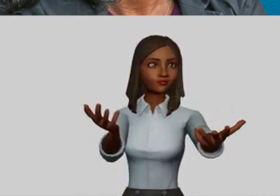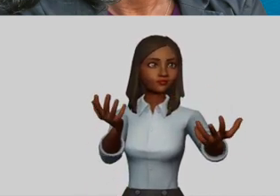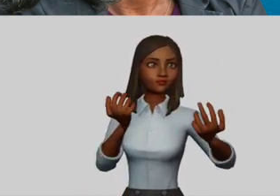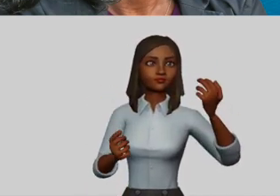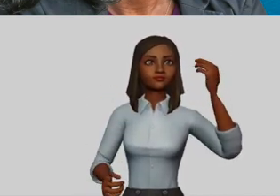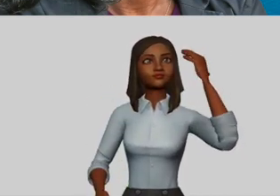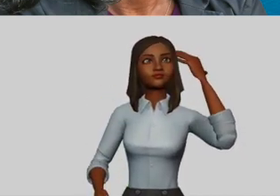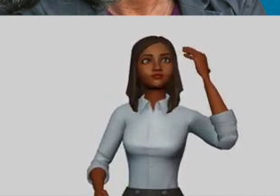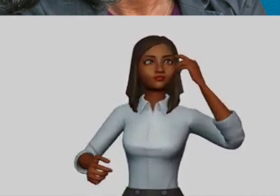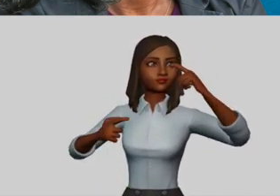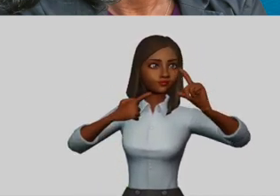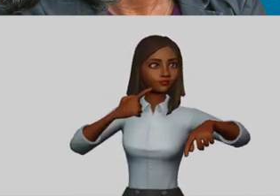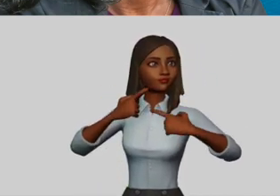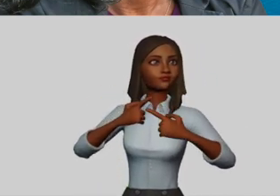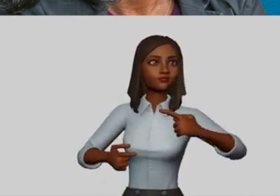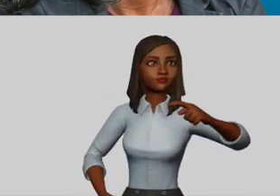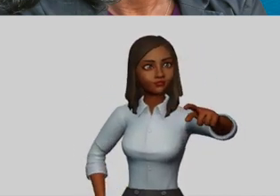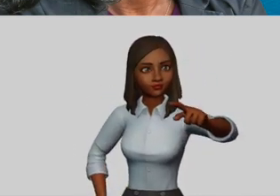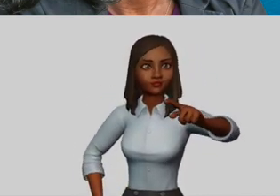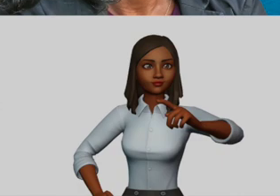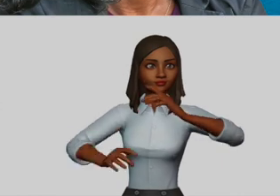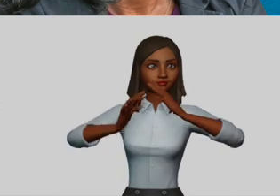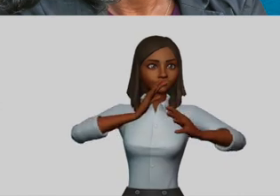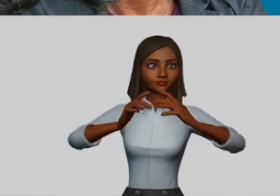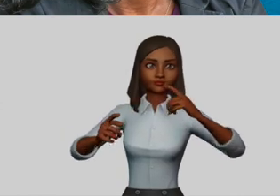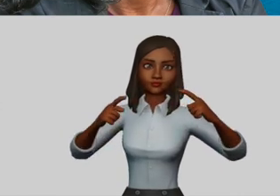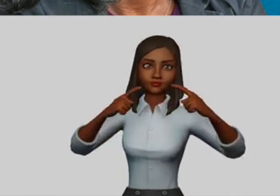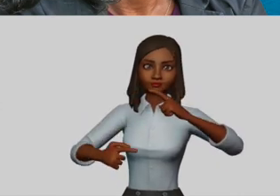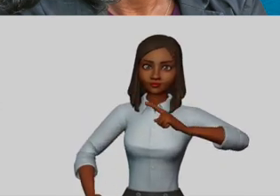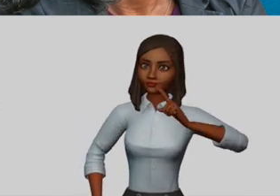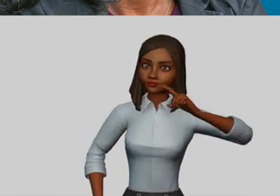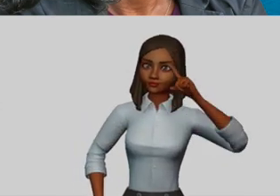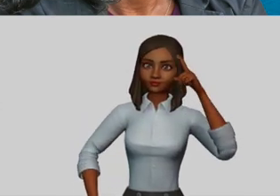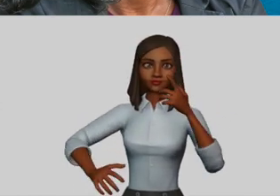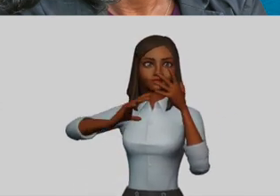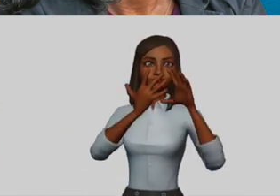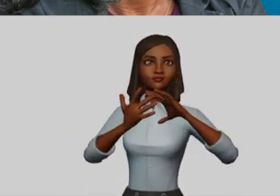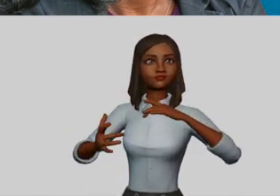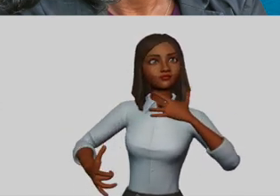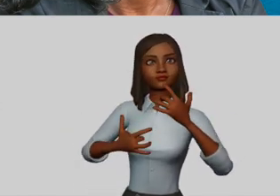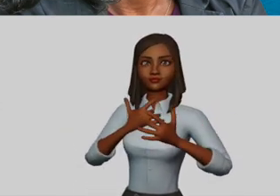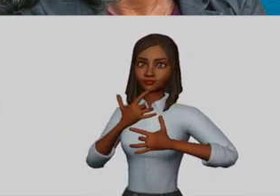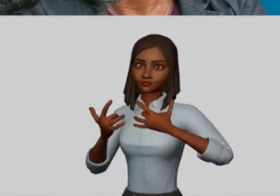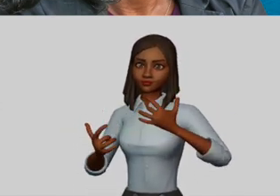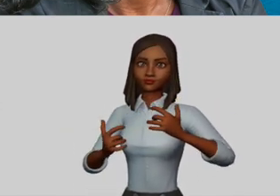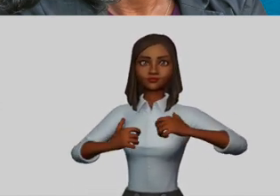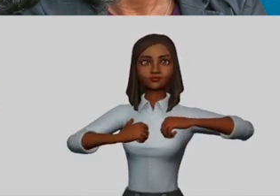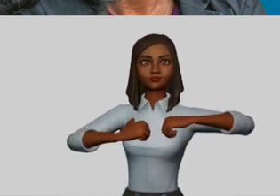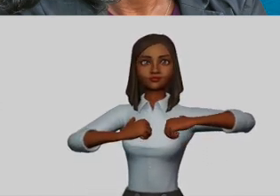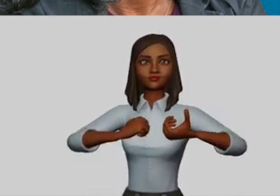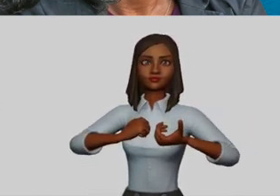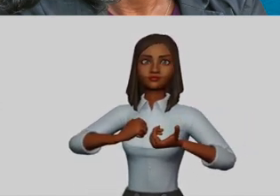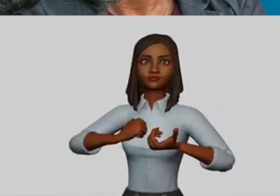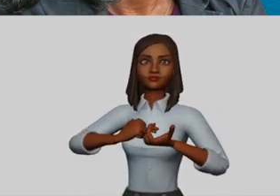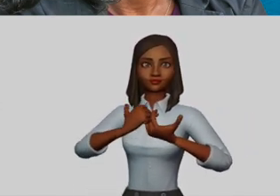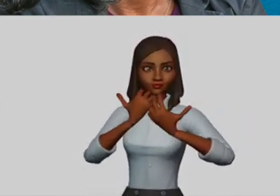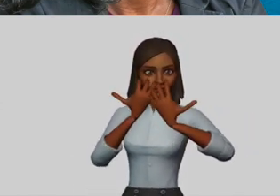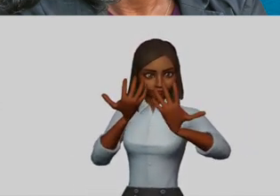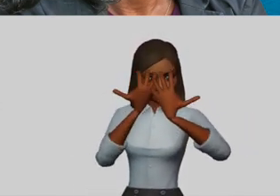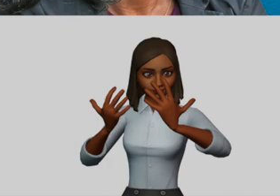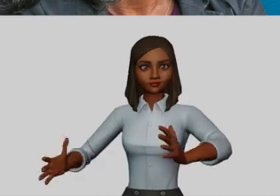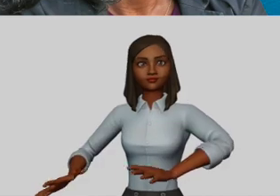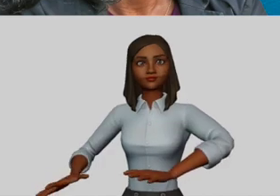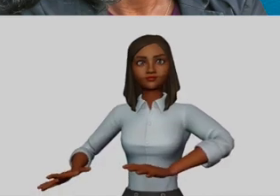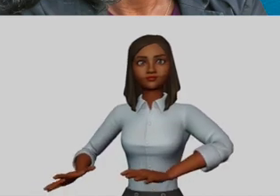La comunidad quiere vernos ganar, incluso ya tengamos gente de la comunidad que quieren ser parte